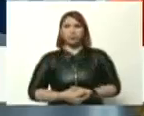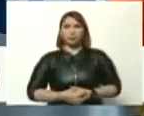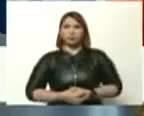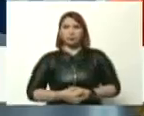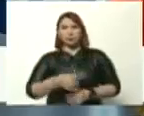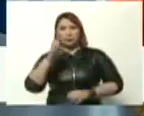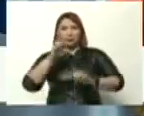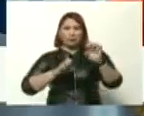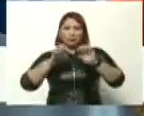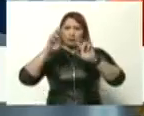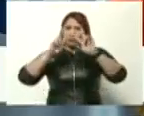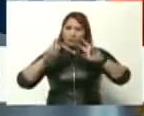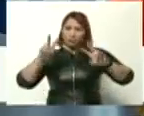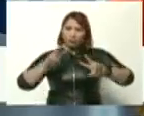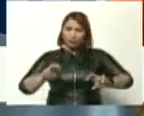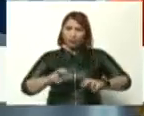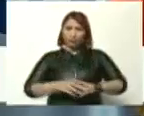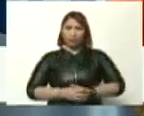evaluando,